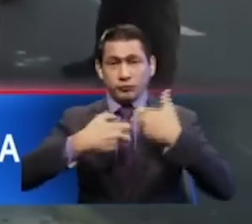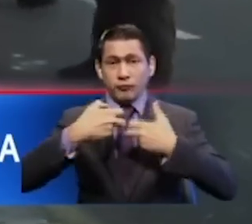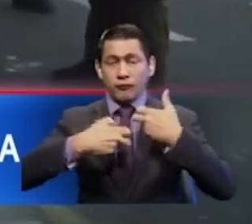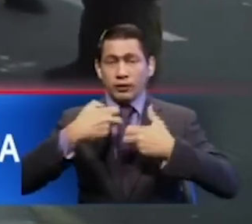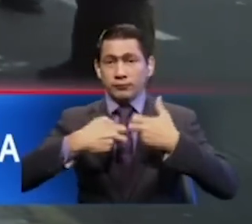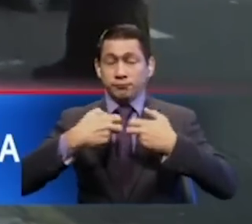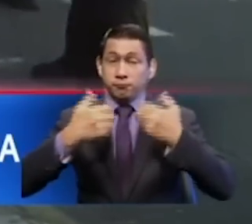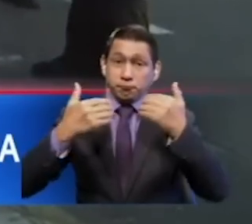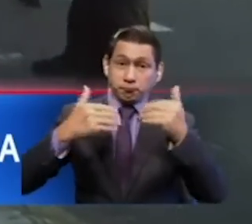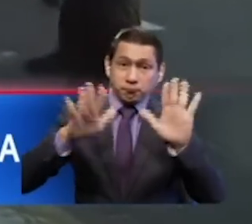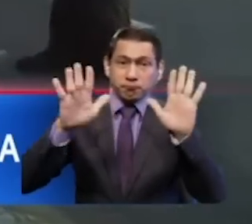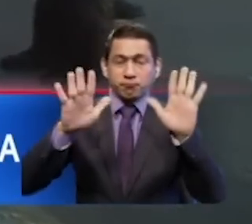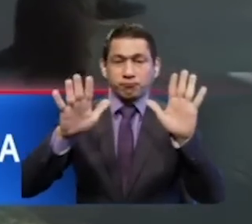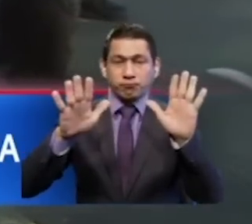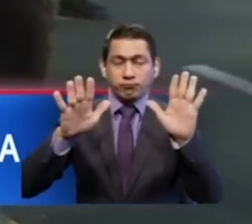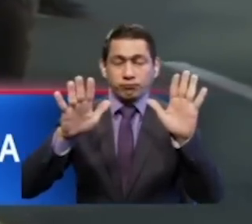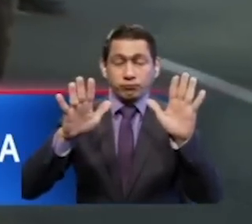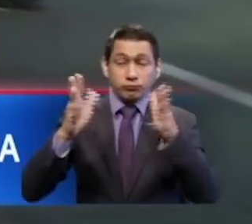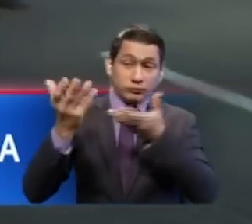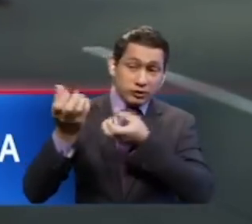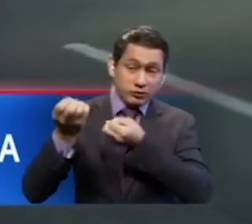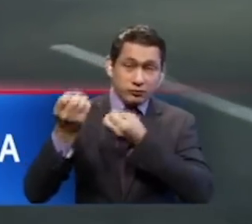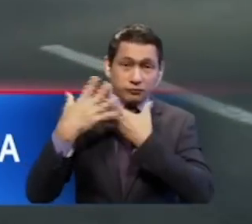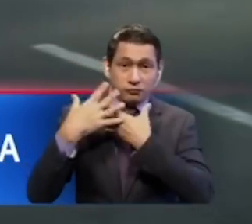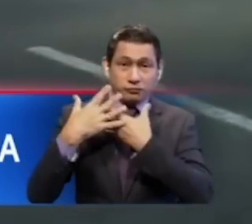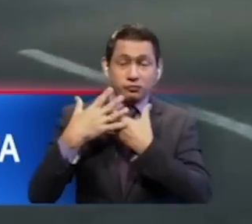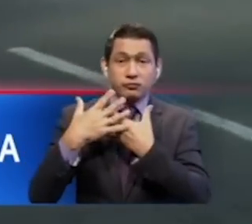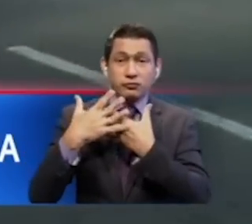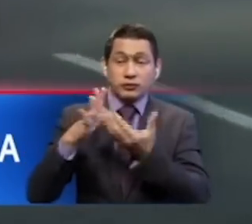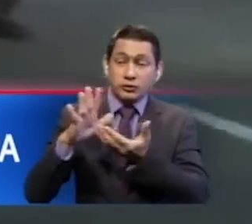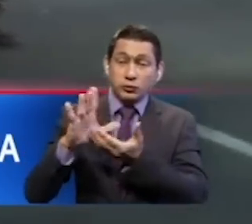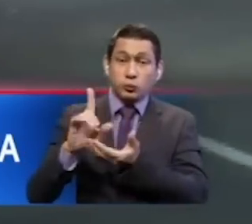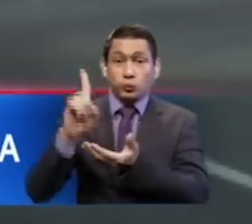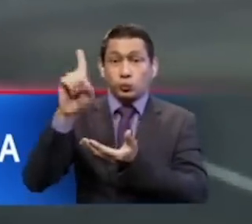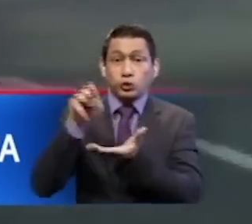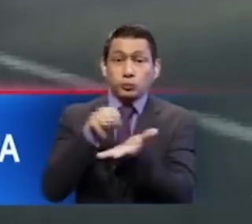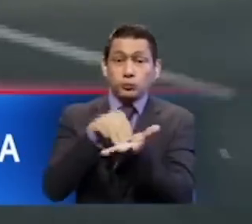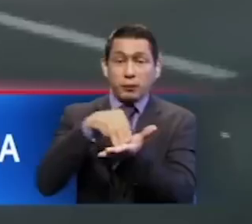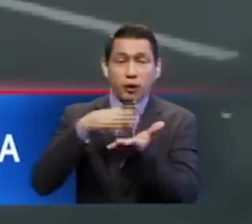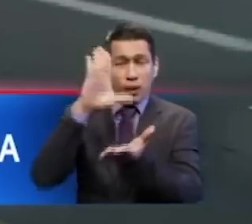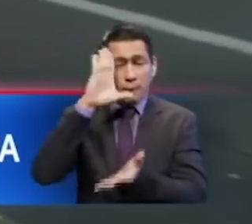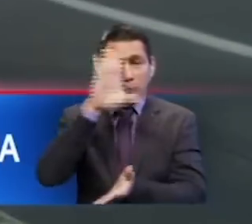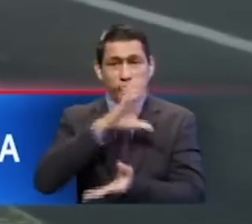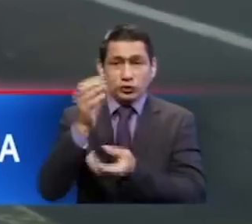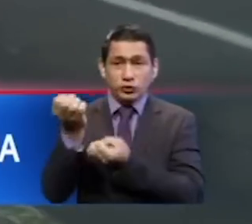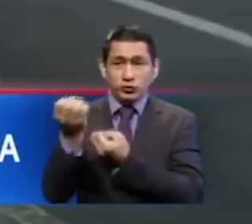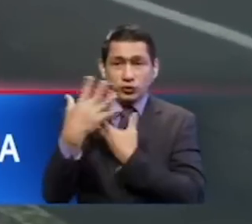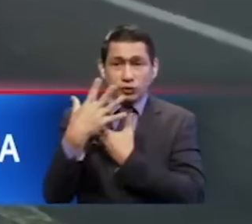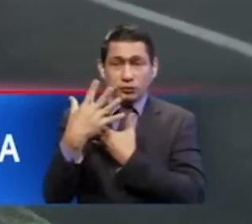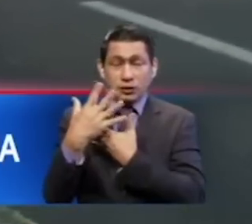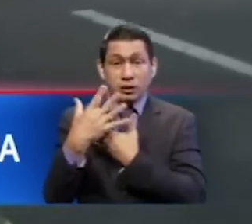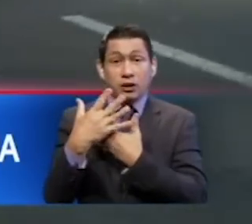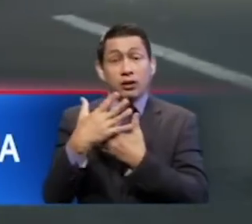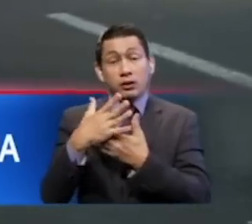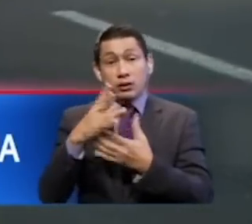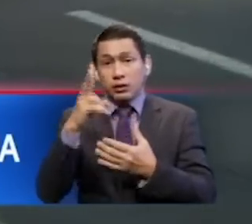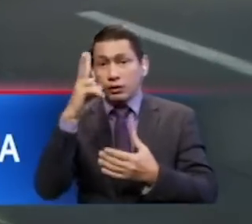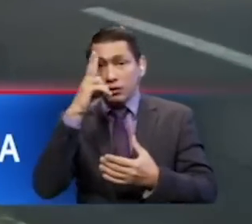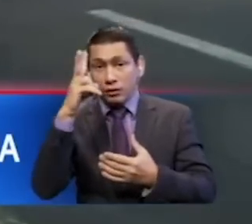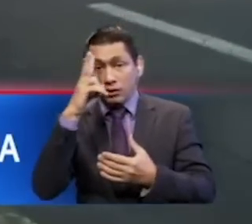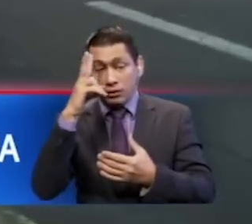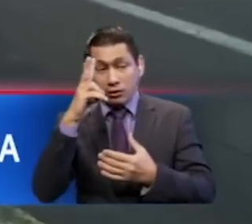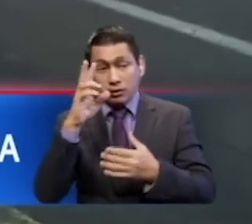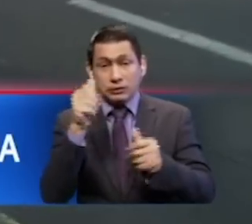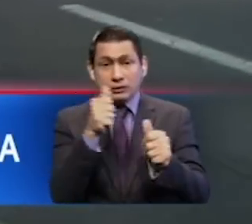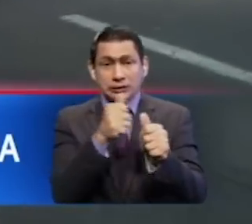que se presume, según también lo que nos daban a entender el día de hoy un agente de tránsito, es que lo que se estaba hablando es que es un intento de secuestro